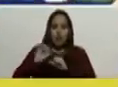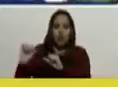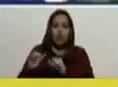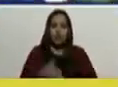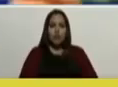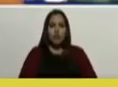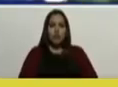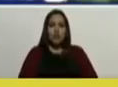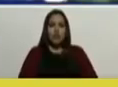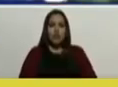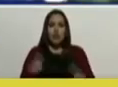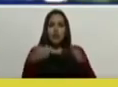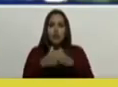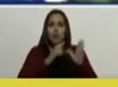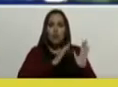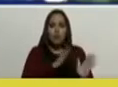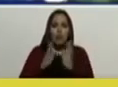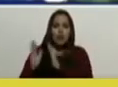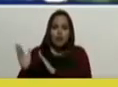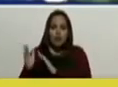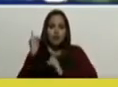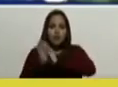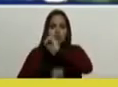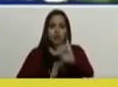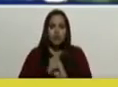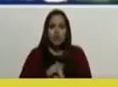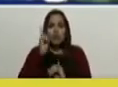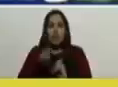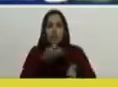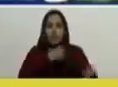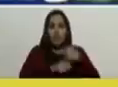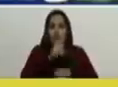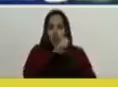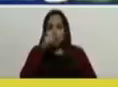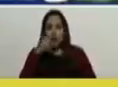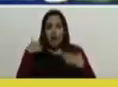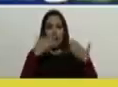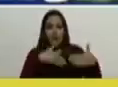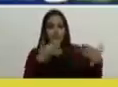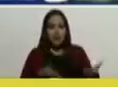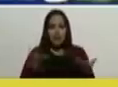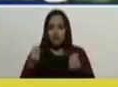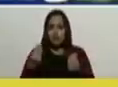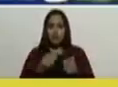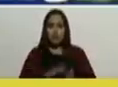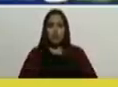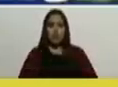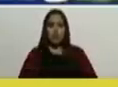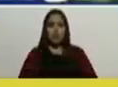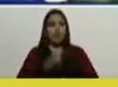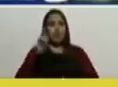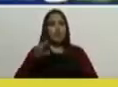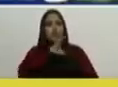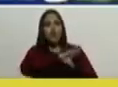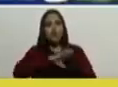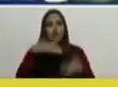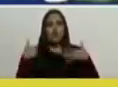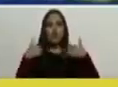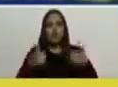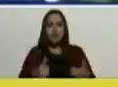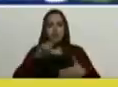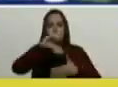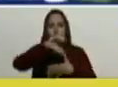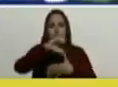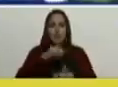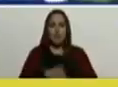crimen internacional, contra el narcotráfico, y se avanzó bastante. El Consejo de Salud Suramericano,